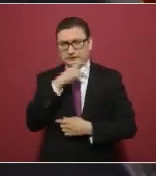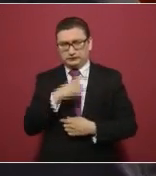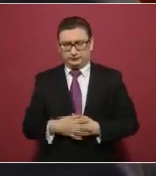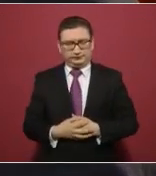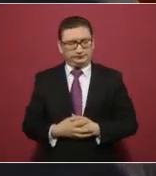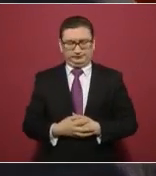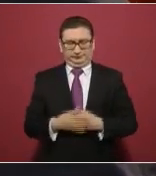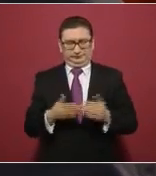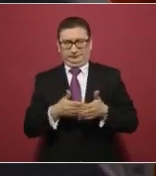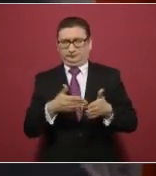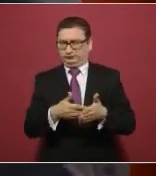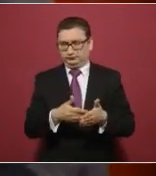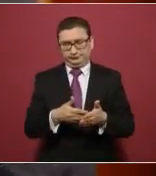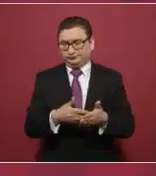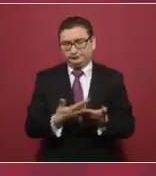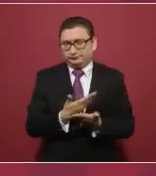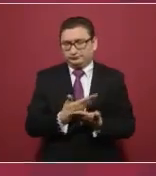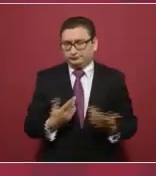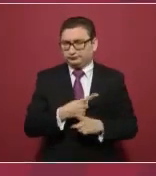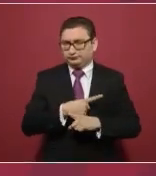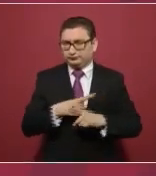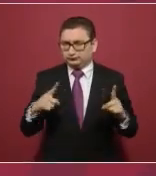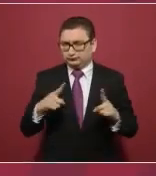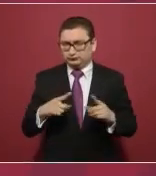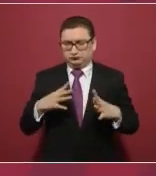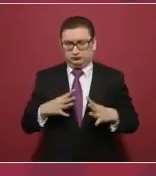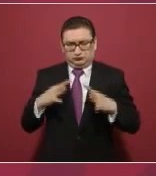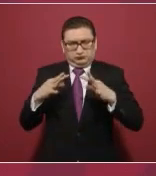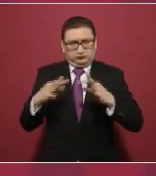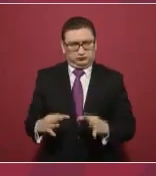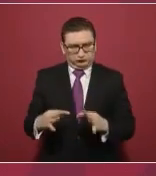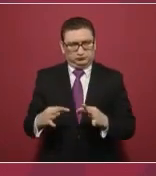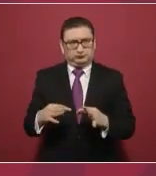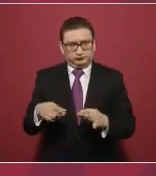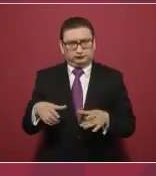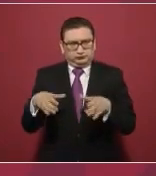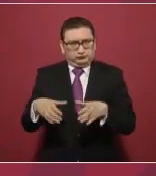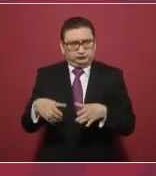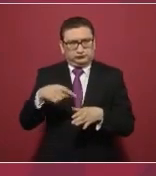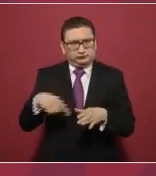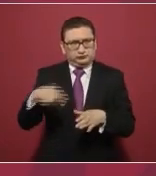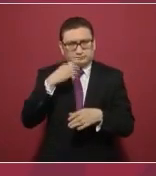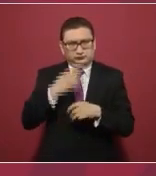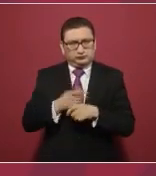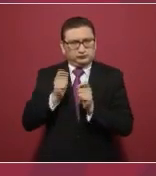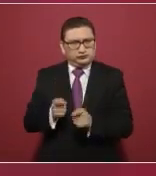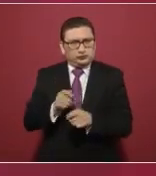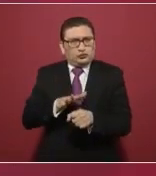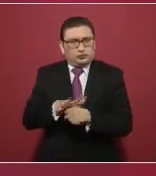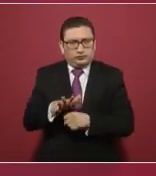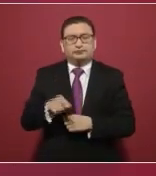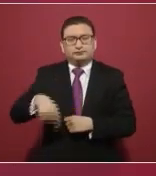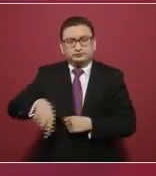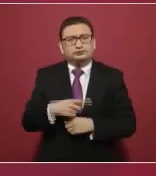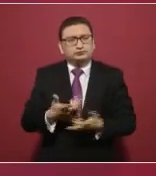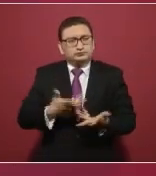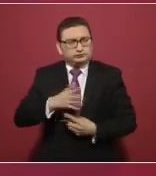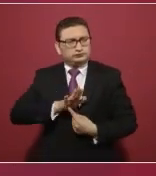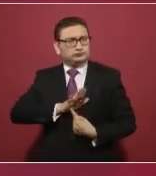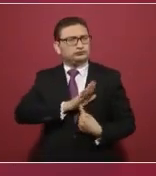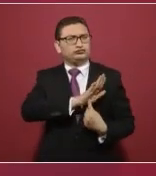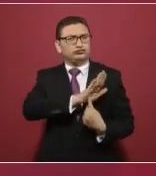Y ahora se va a crear una institución que, entre otras cosas, va a demostrar que la